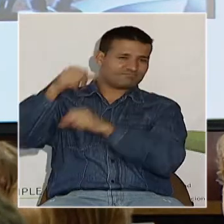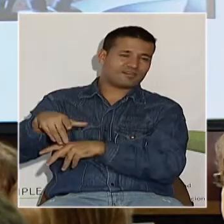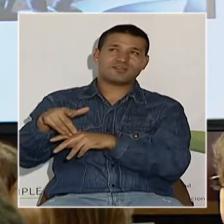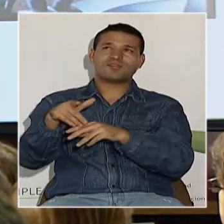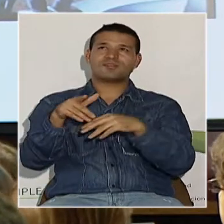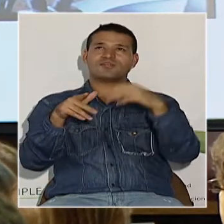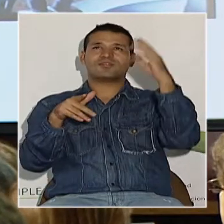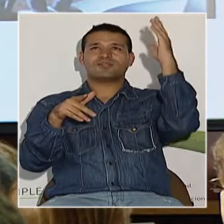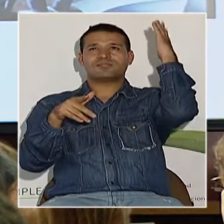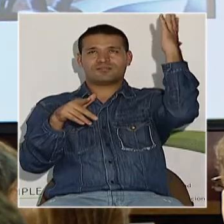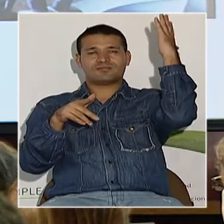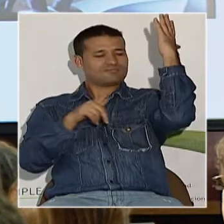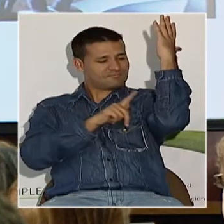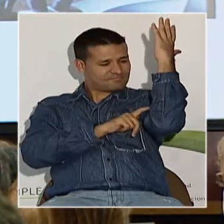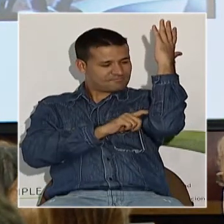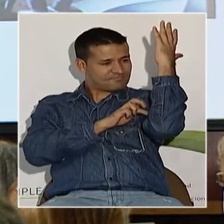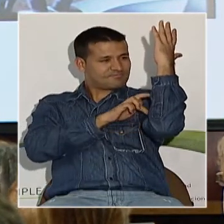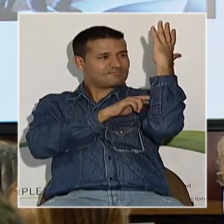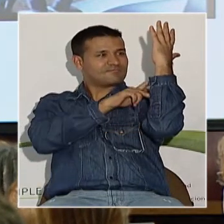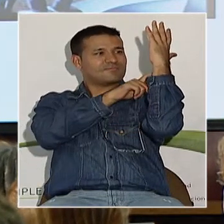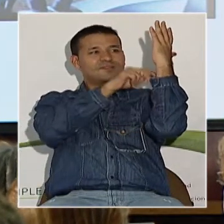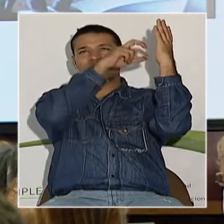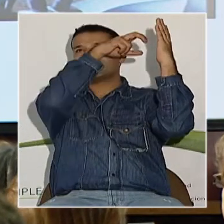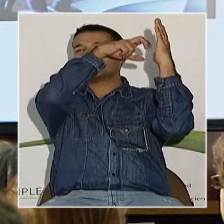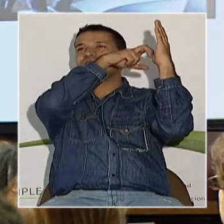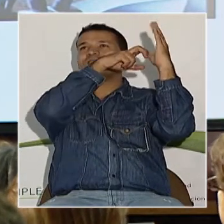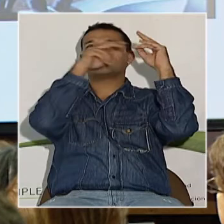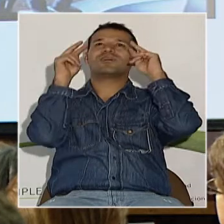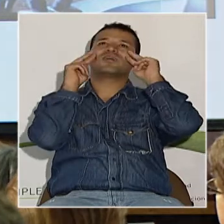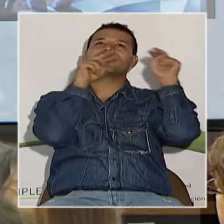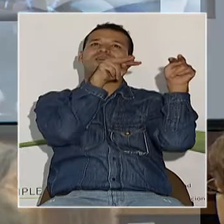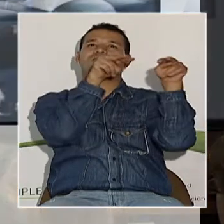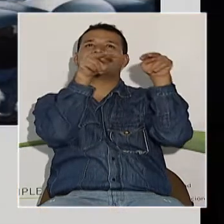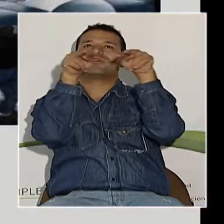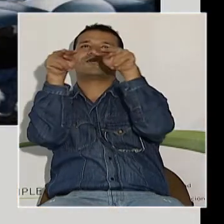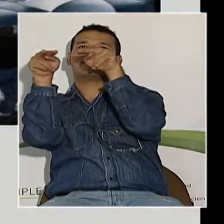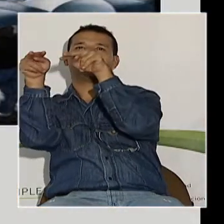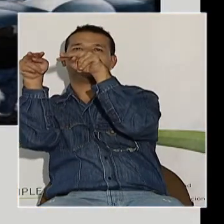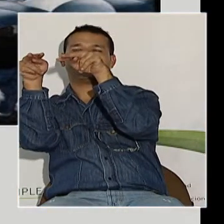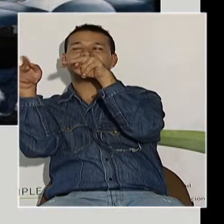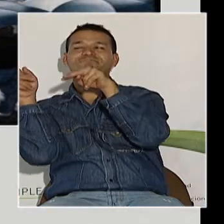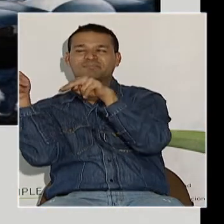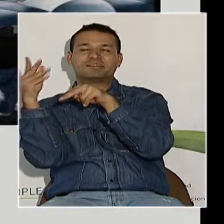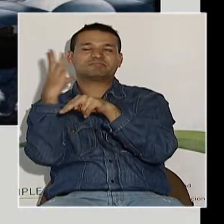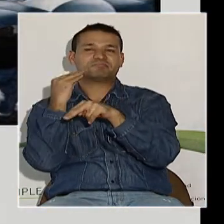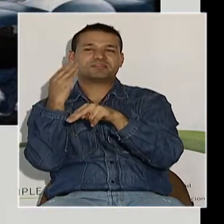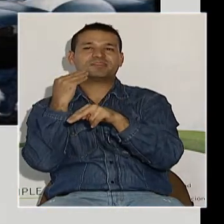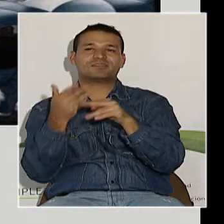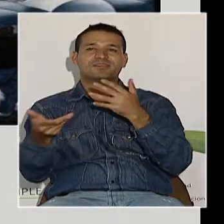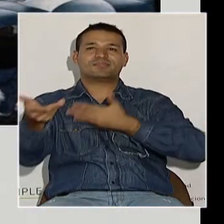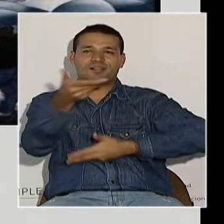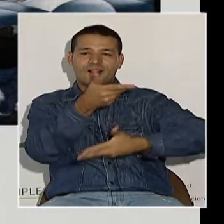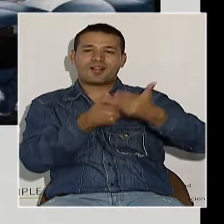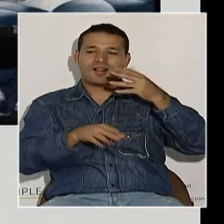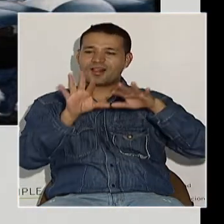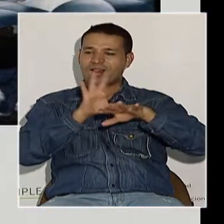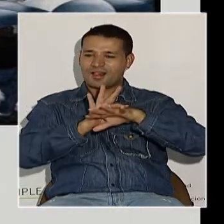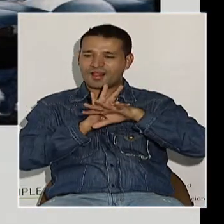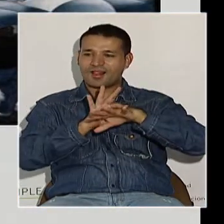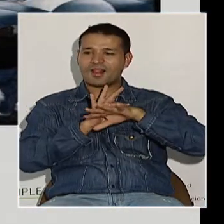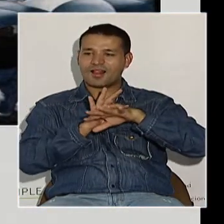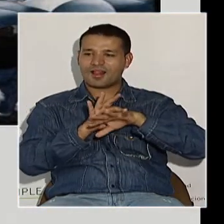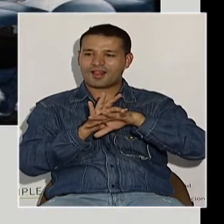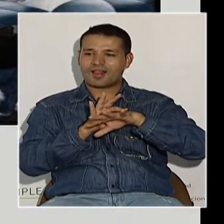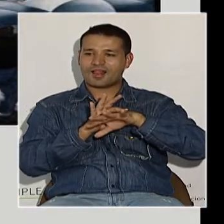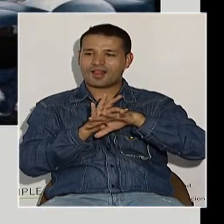para criticar a los que usan sombrillas. Yo he tenido pacientes, he compartido pacientes con la doctora Sandra y con el doctor Mauricio